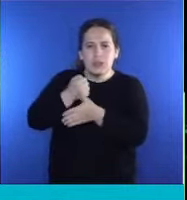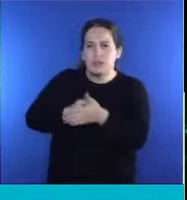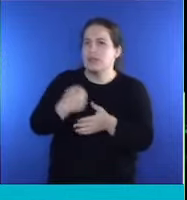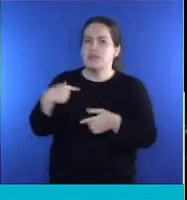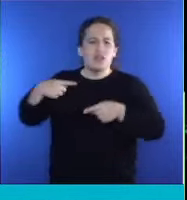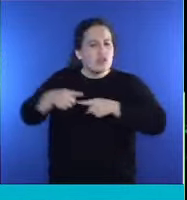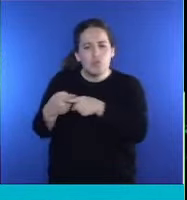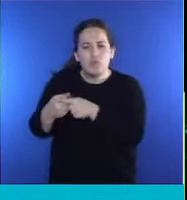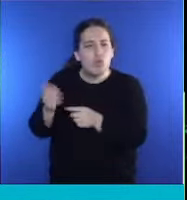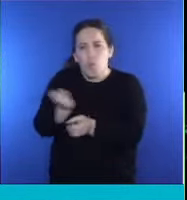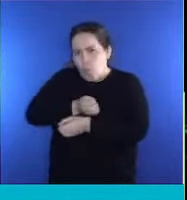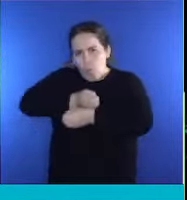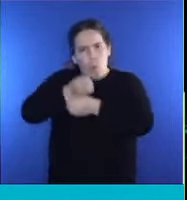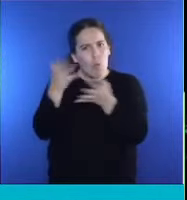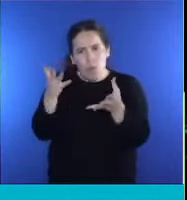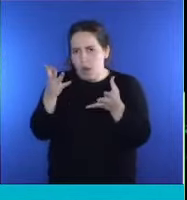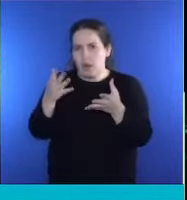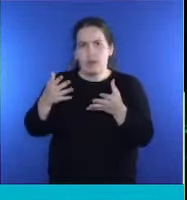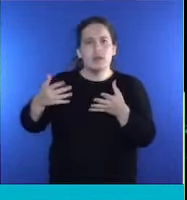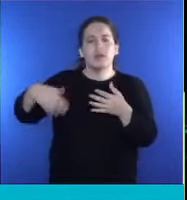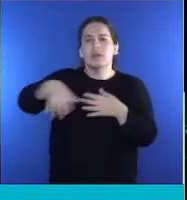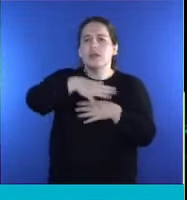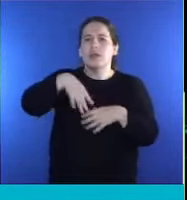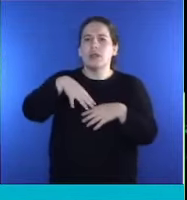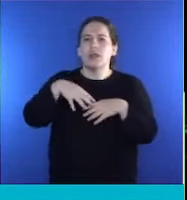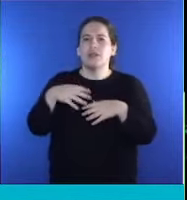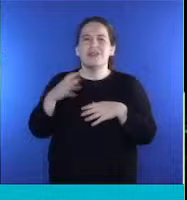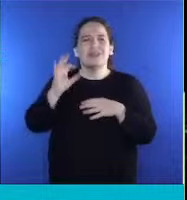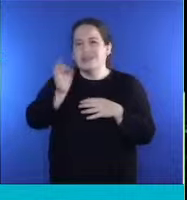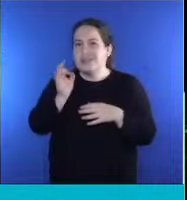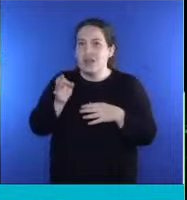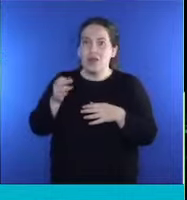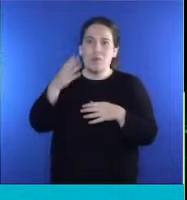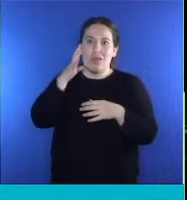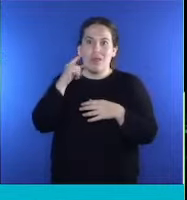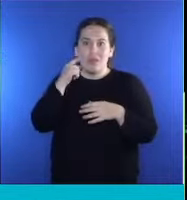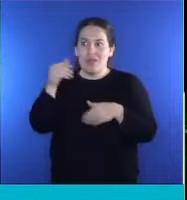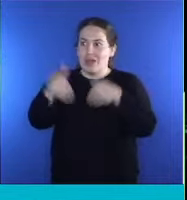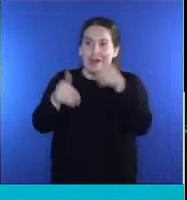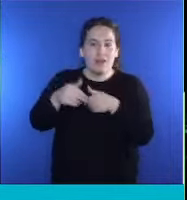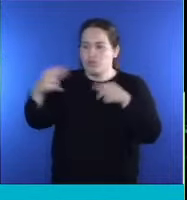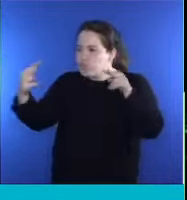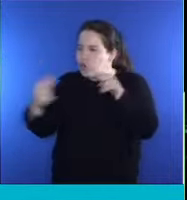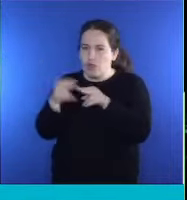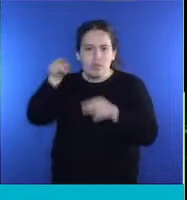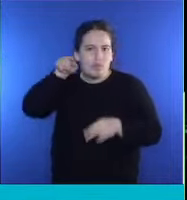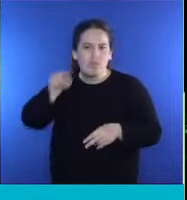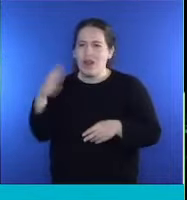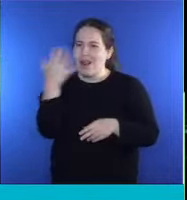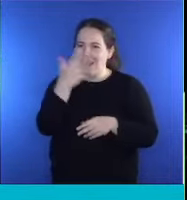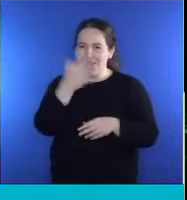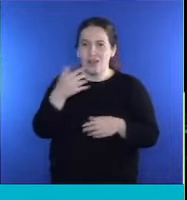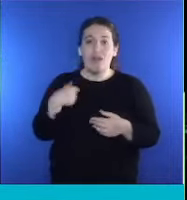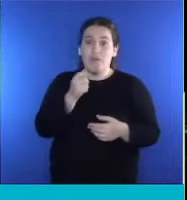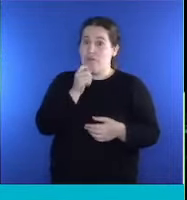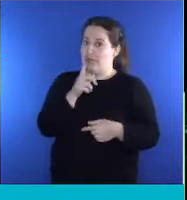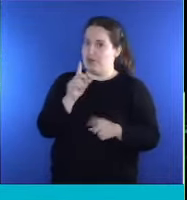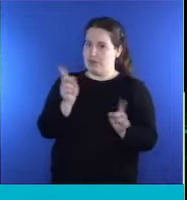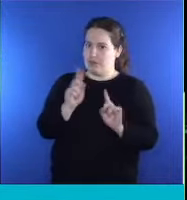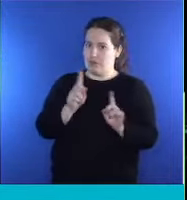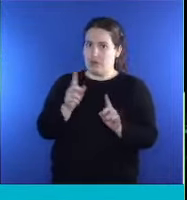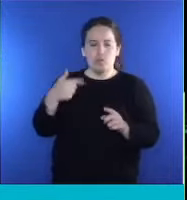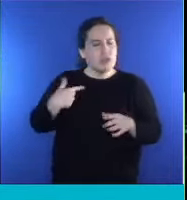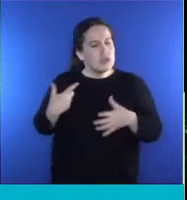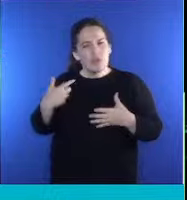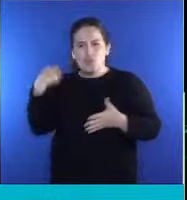establecimiento de la novena el día de la elección sabíamos que teníamos que ir y nos íbamos a encontrar con el negro y no era fácil porque tenía